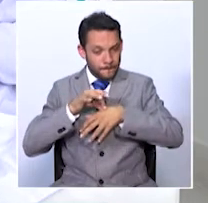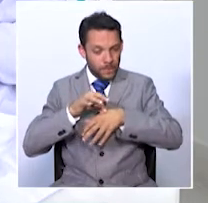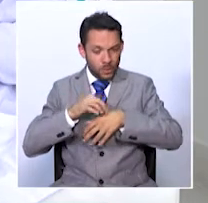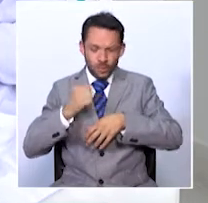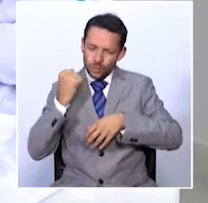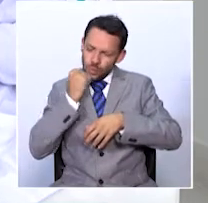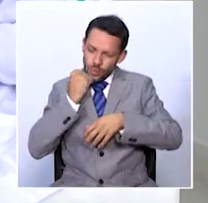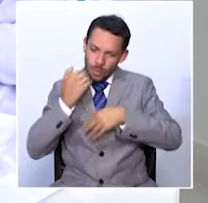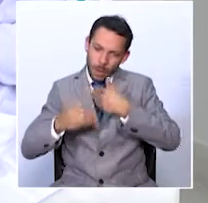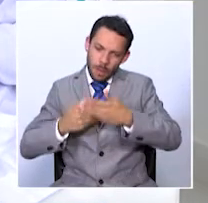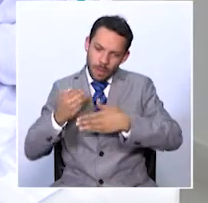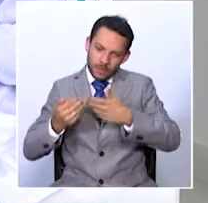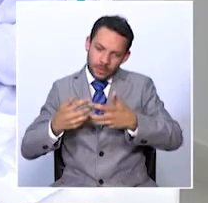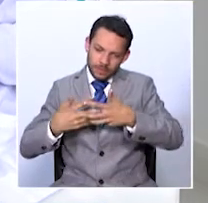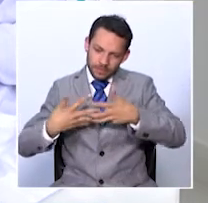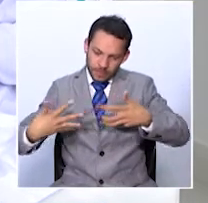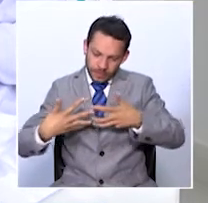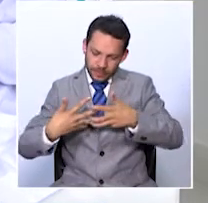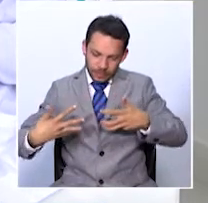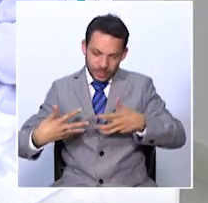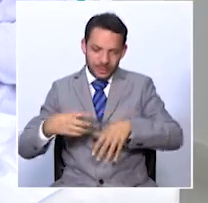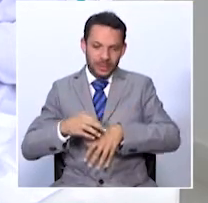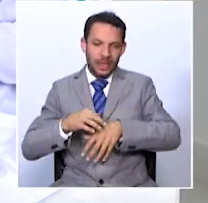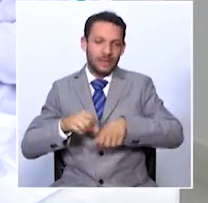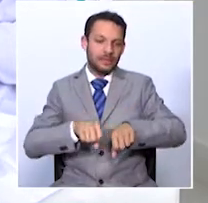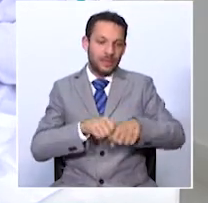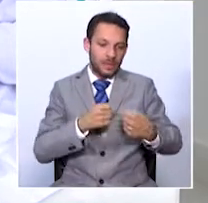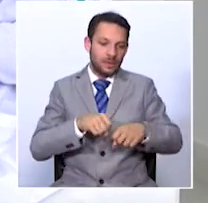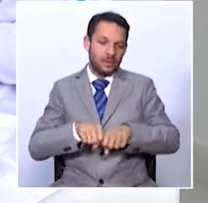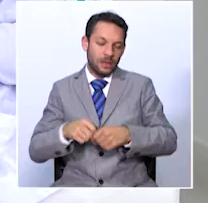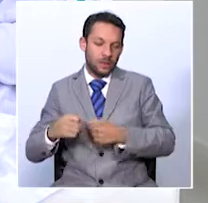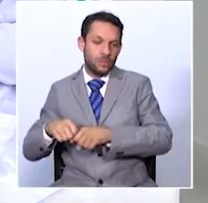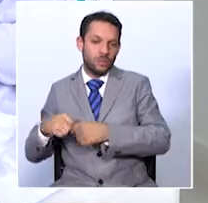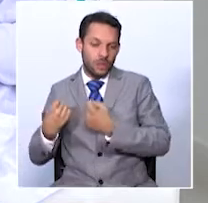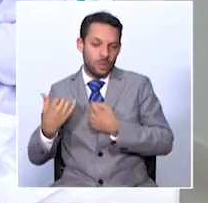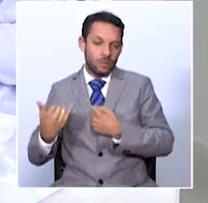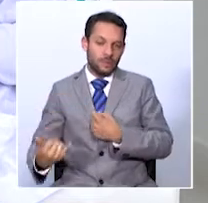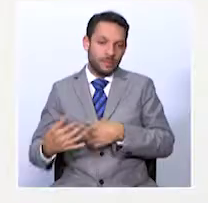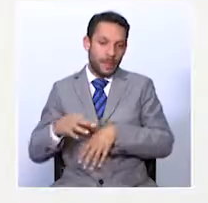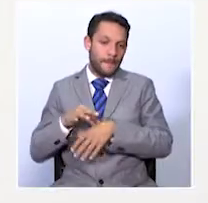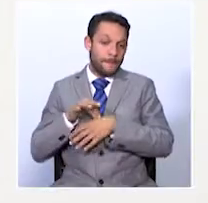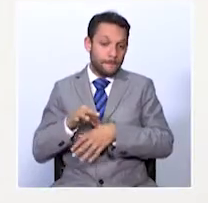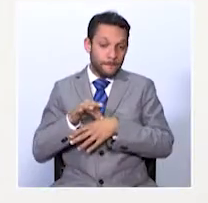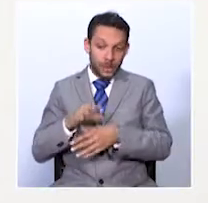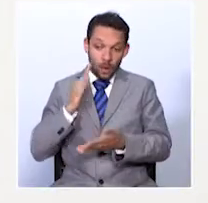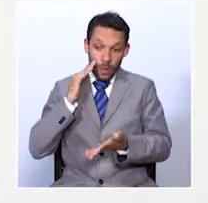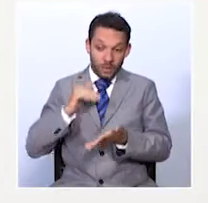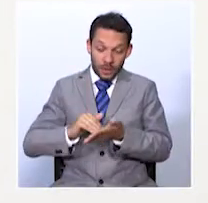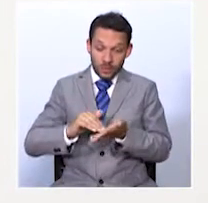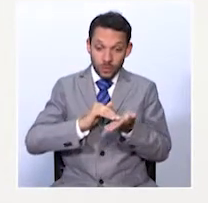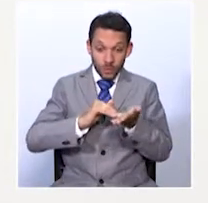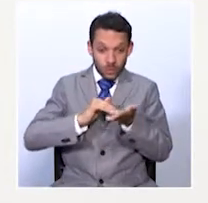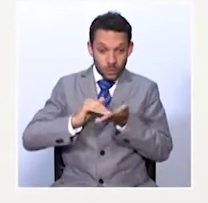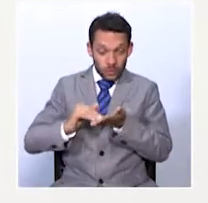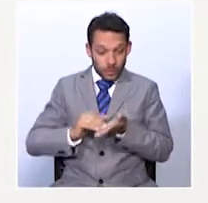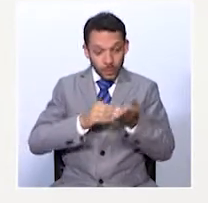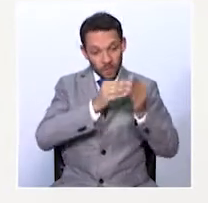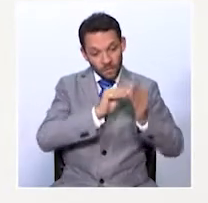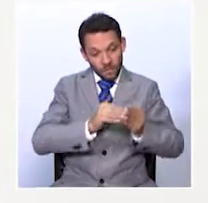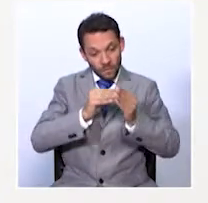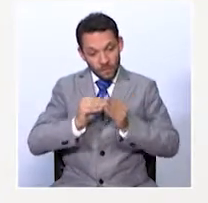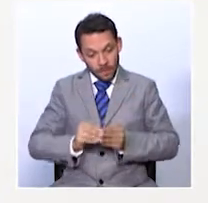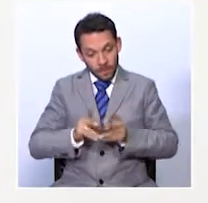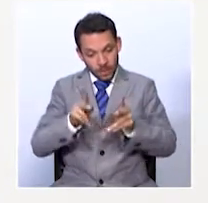entonces se daña también y hay estrías y esa pielcita ya no se devuelve cuando el paciente rebaja de peso, sino